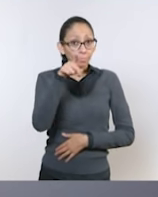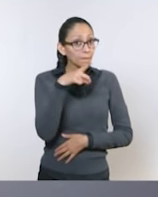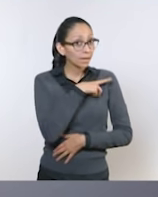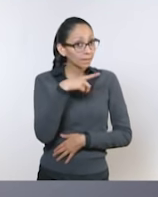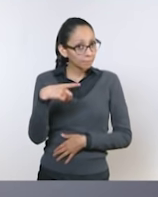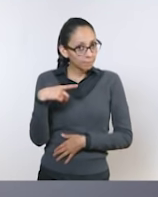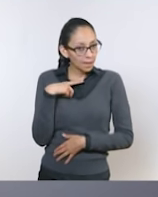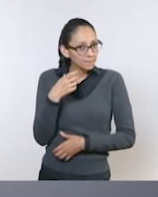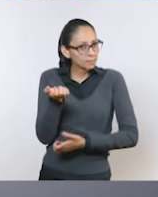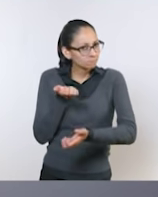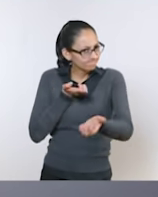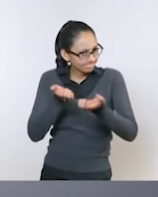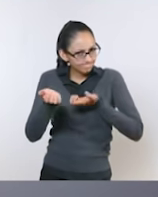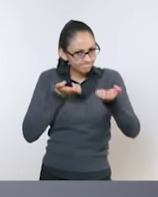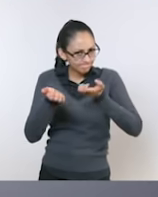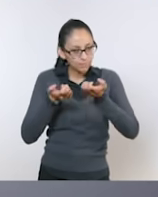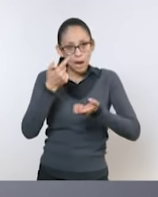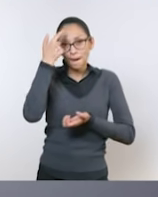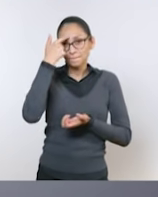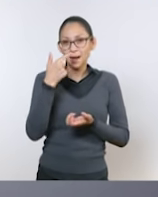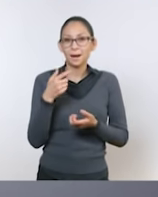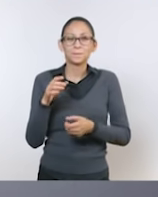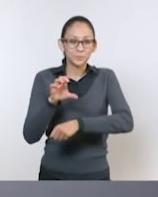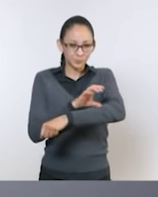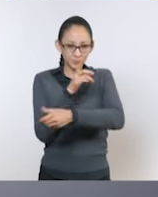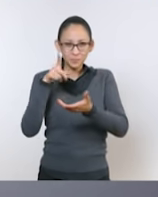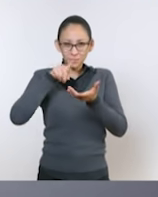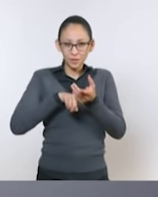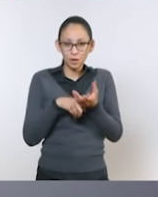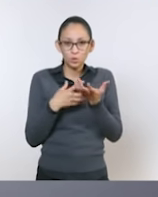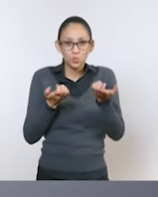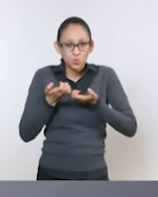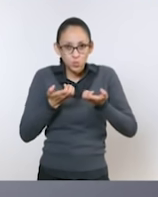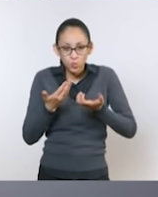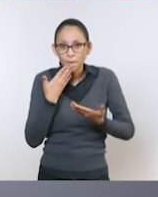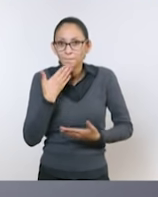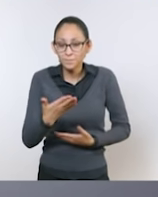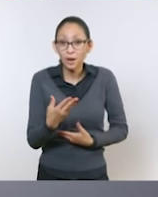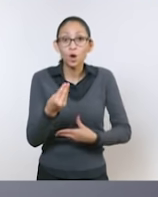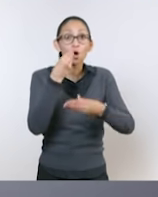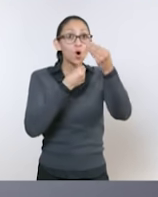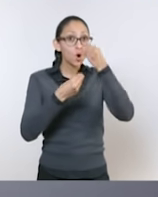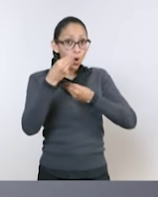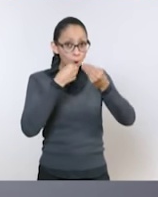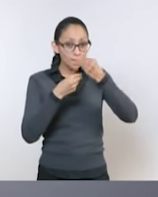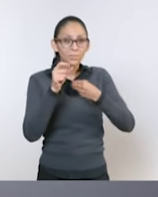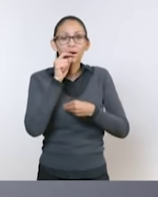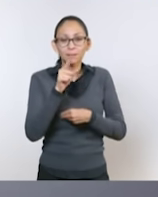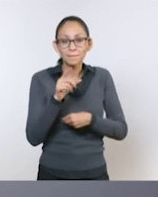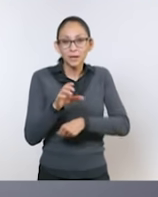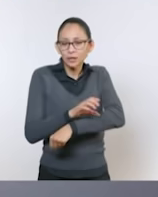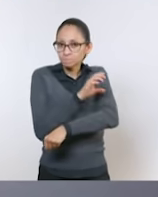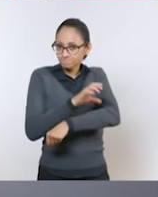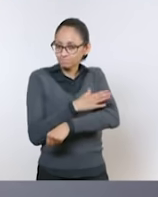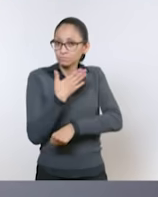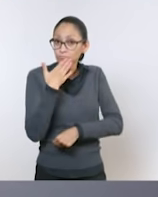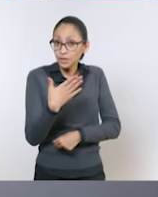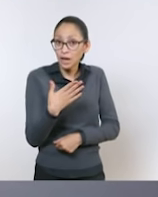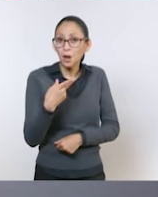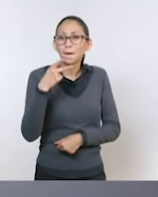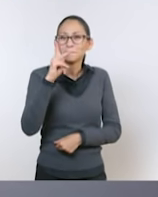Max: hacer ejercicio para gastar energía, comer alimentos que le den más